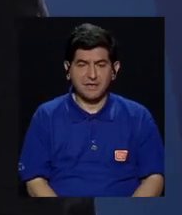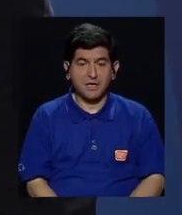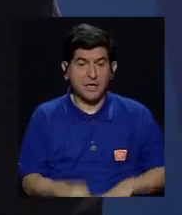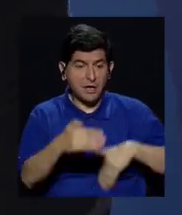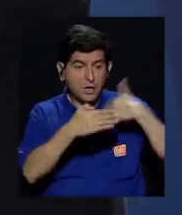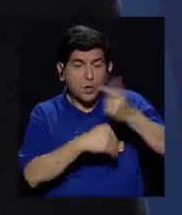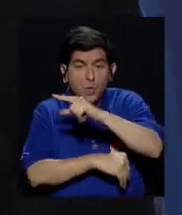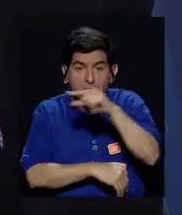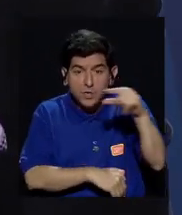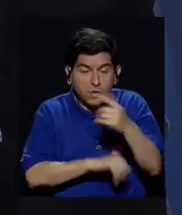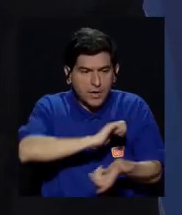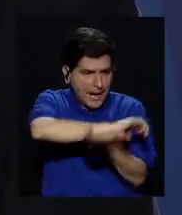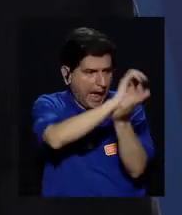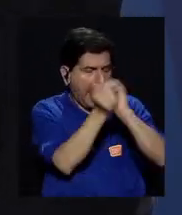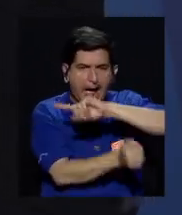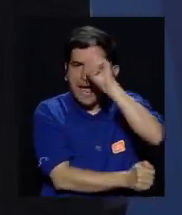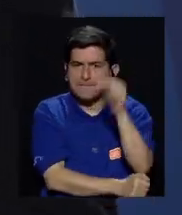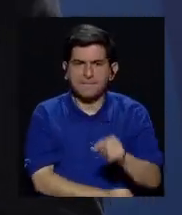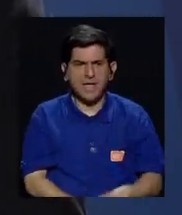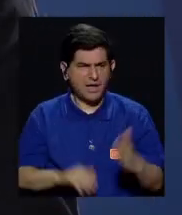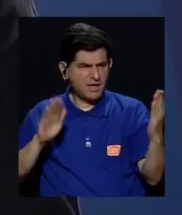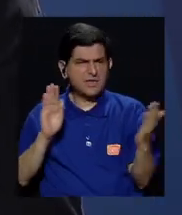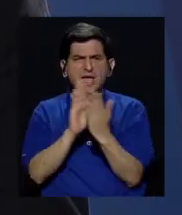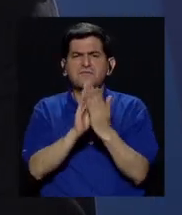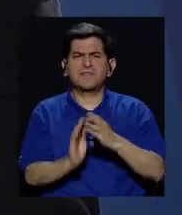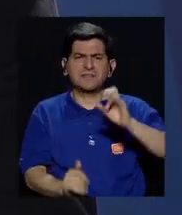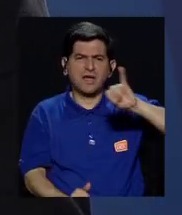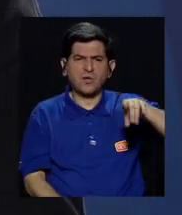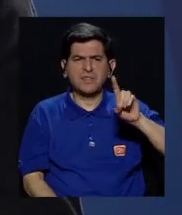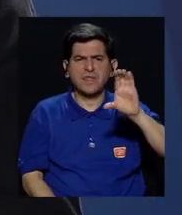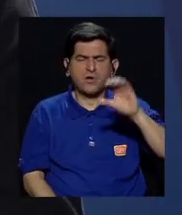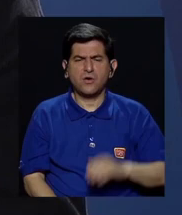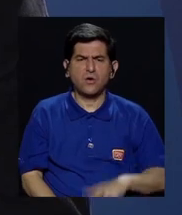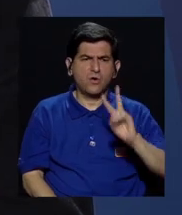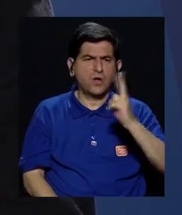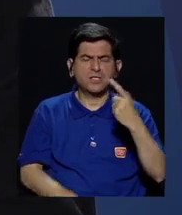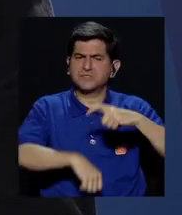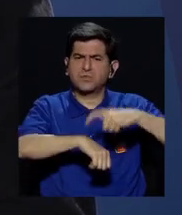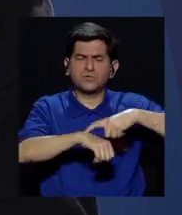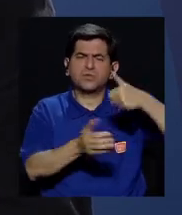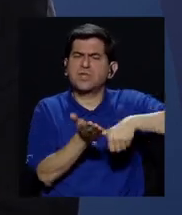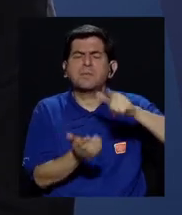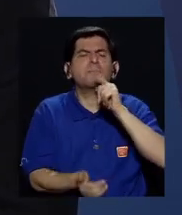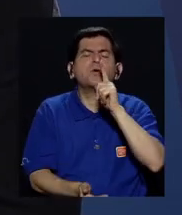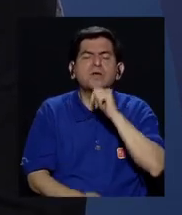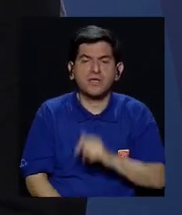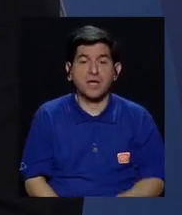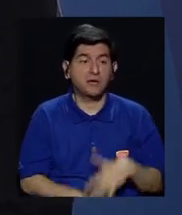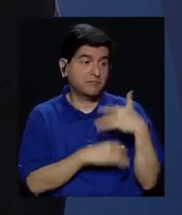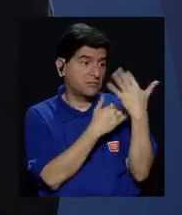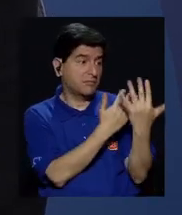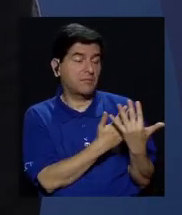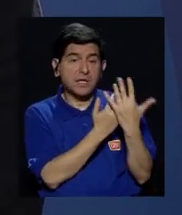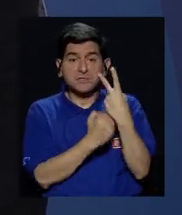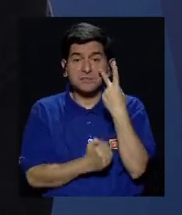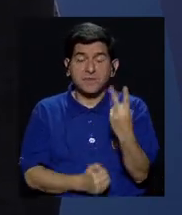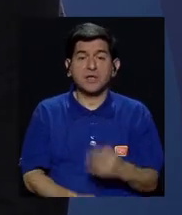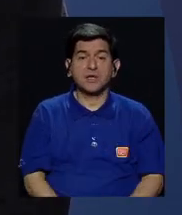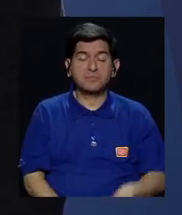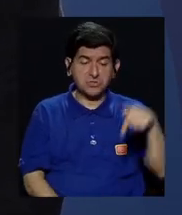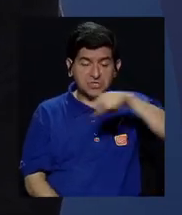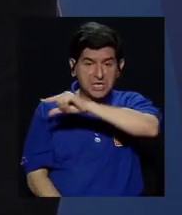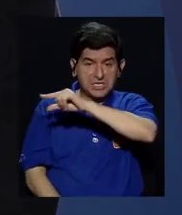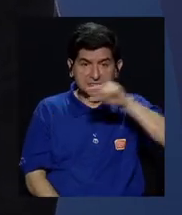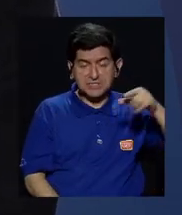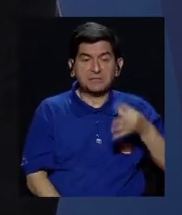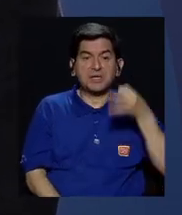semanas y la pregunta cambió quién se va a enfrentar a juan diego capturan según según esperemos a ver qué pasa en las encuestas de